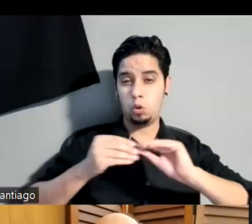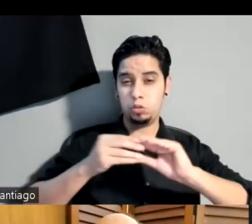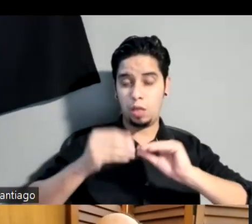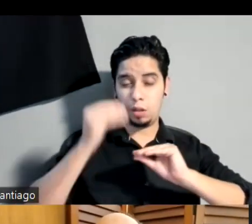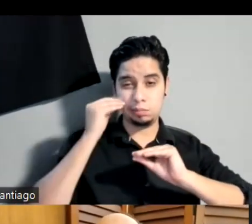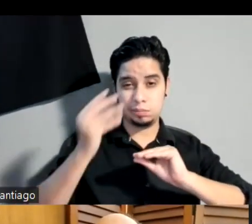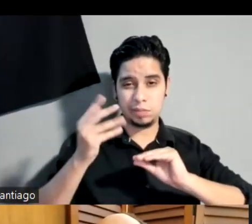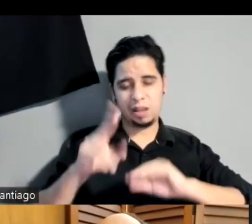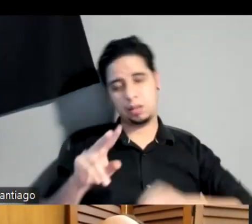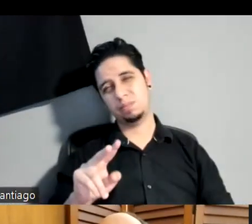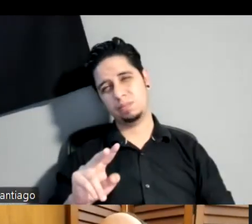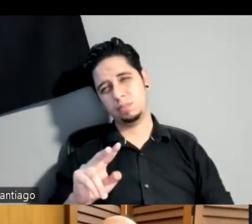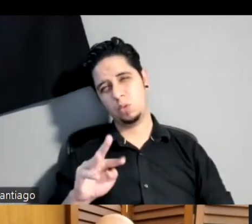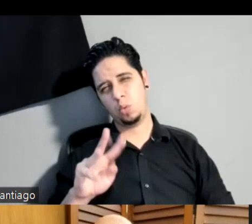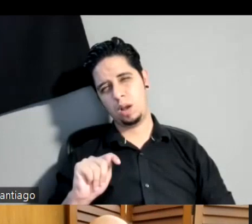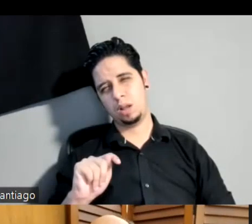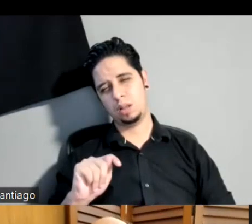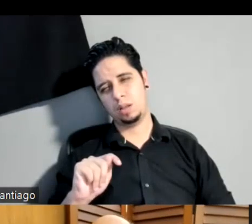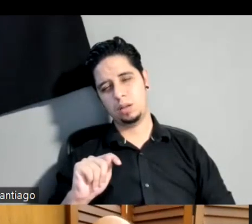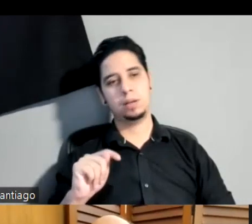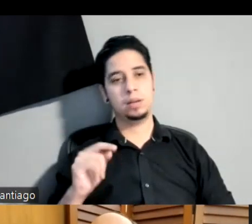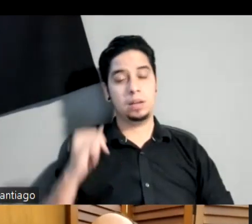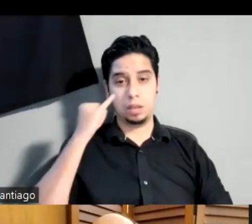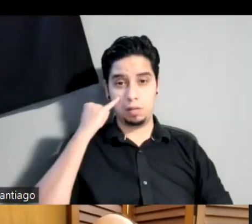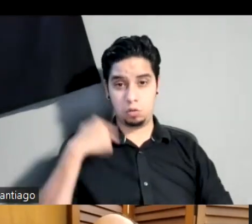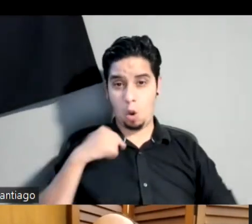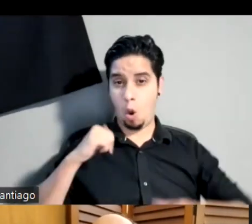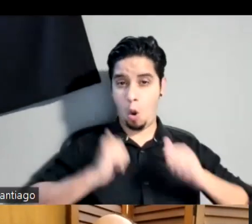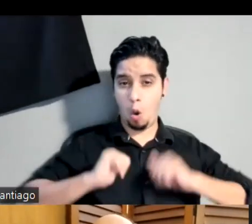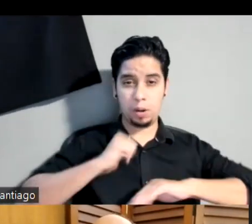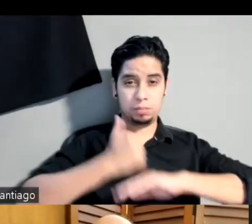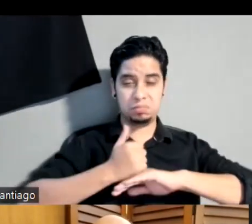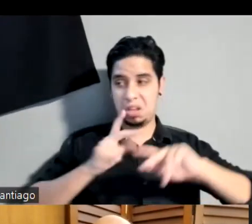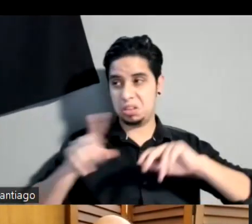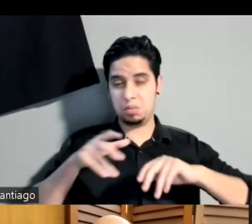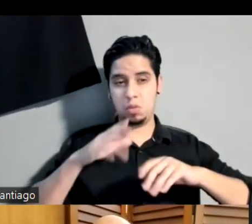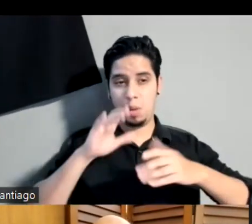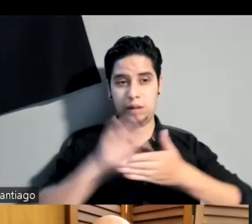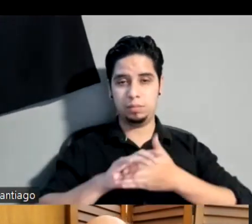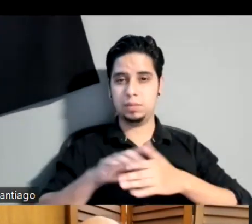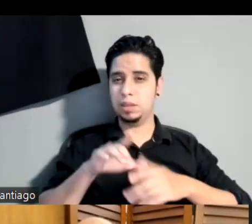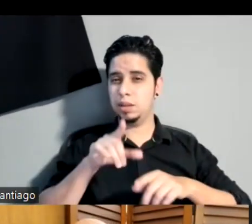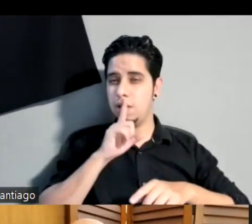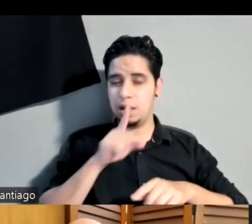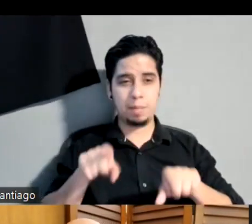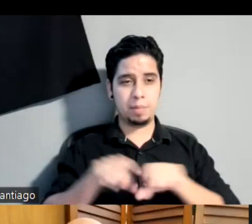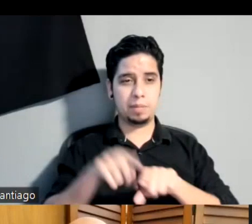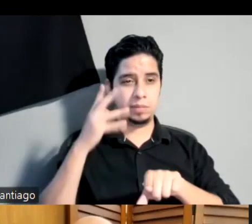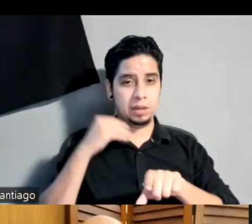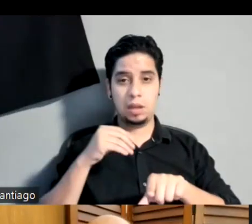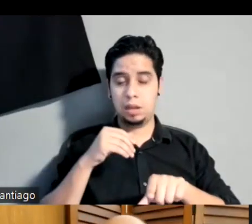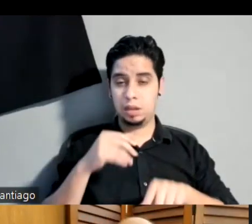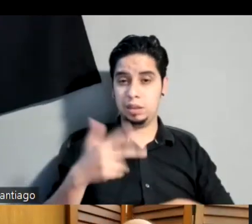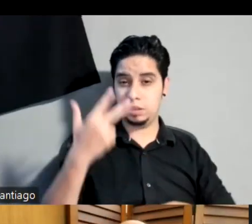la gente, ¿what? Y yo le digo, si yo lo pongo en una obra, nadie me lo cree. Y lo acabo de vivir. Y no solamente en una, fueron en tres